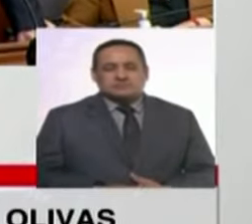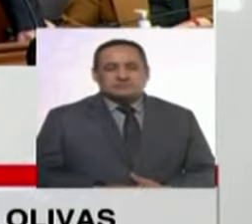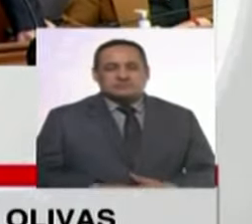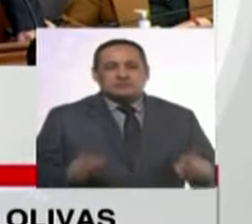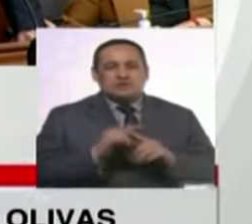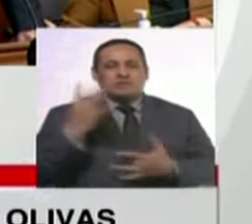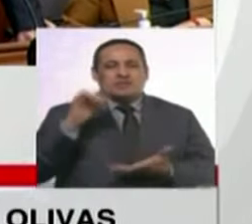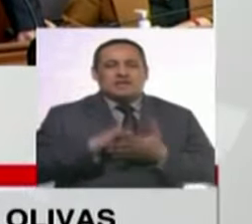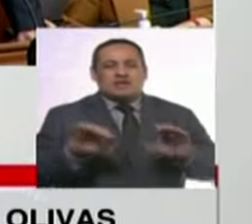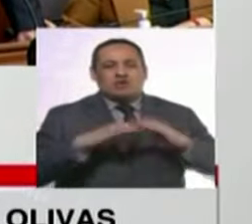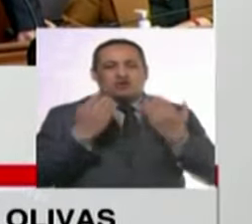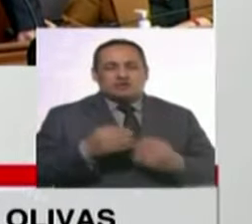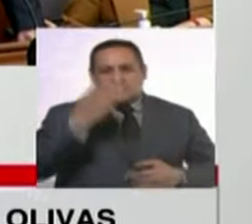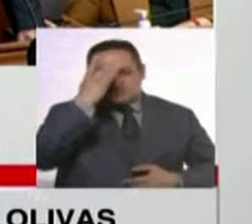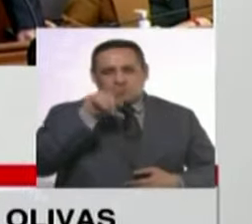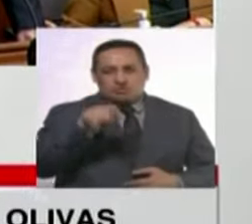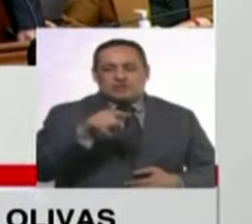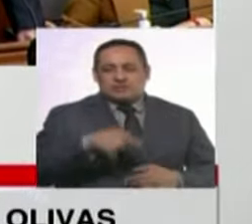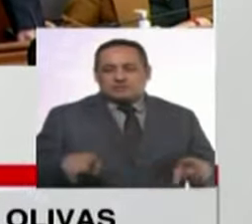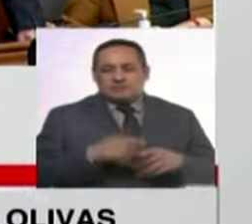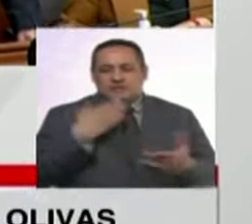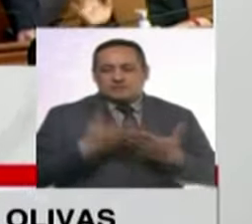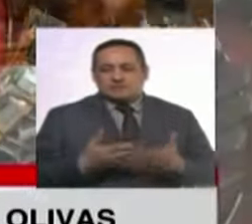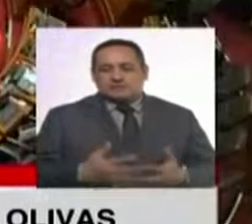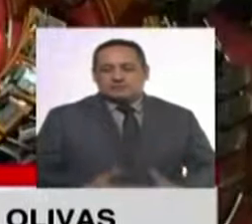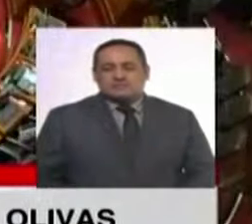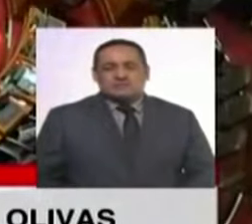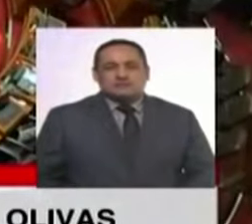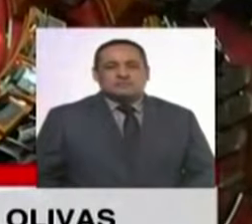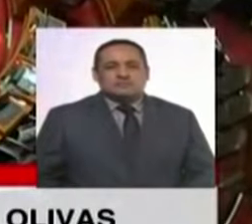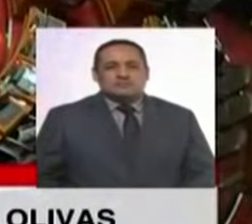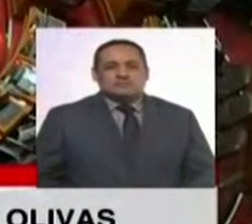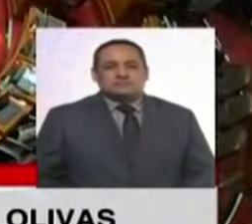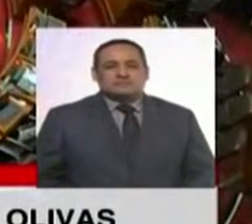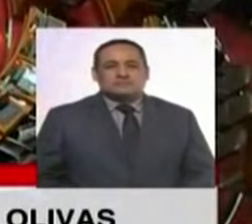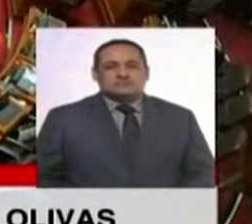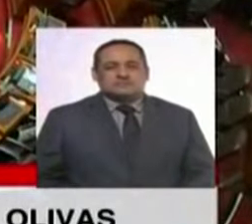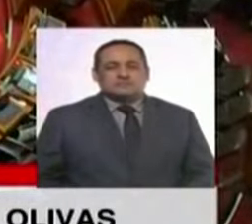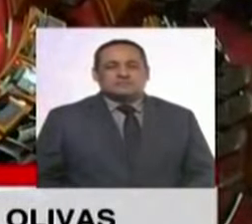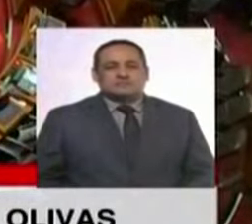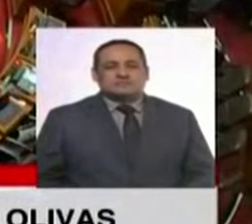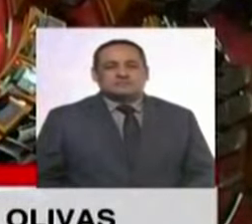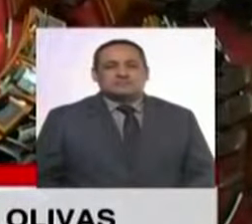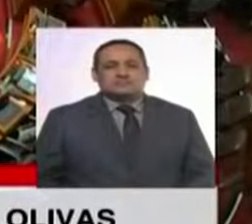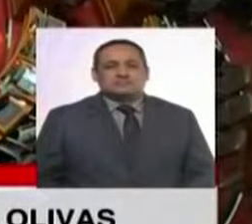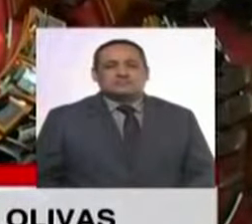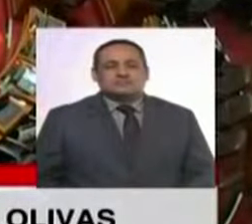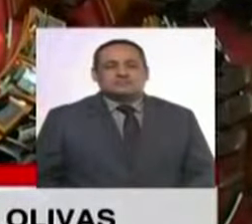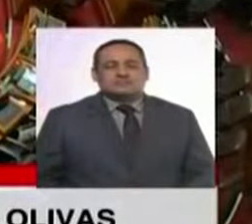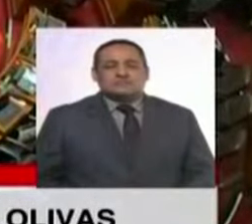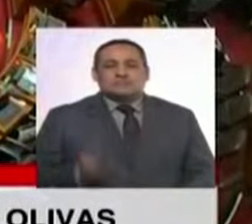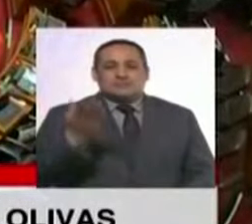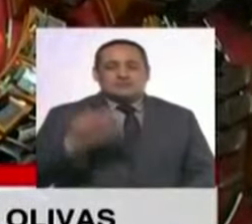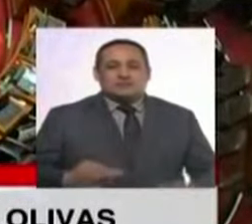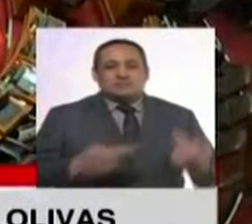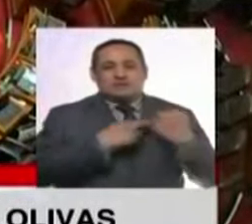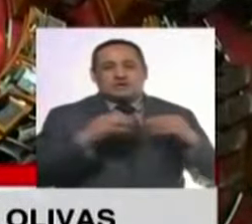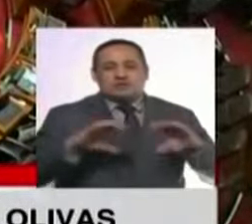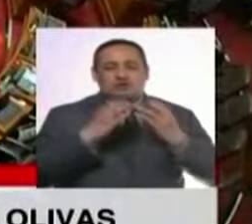no espere que el congreso tome la decisión por usted Gracias Gracias congresista el turno del